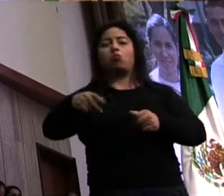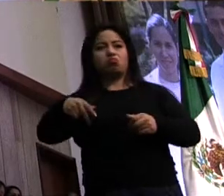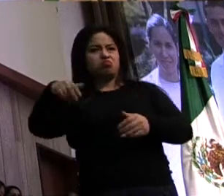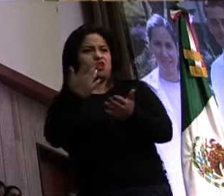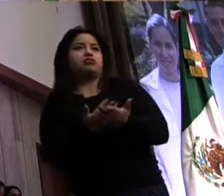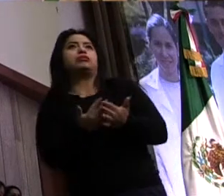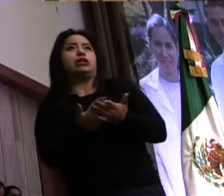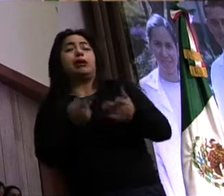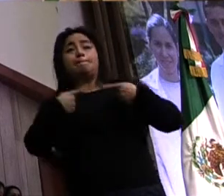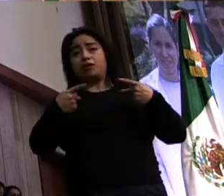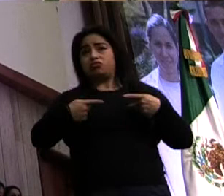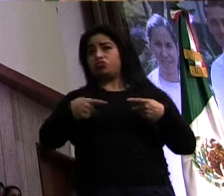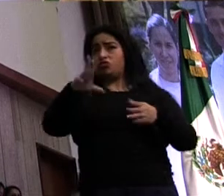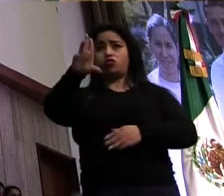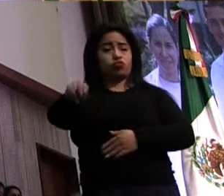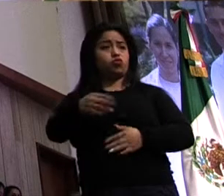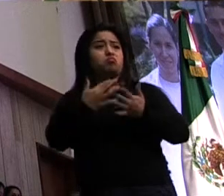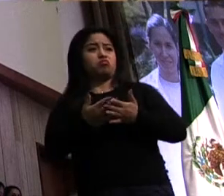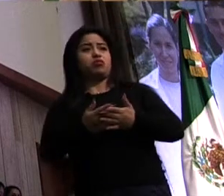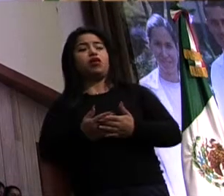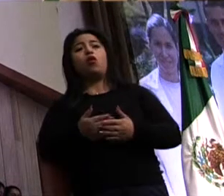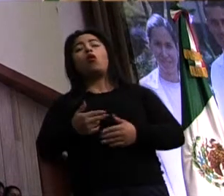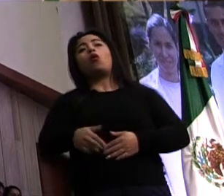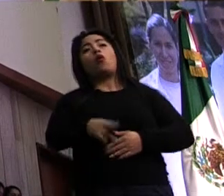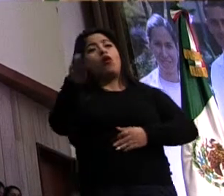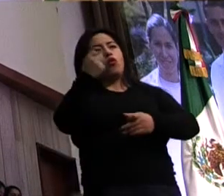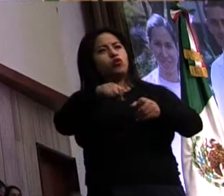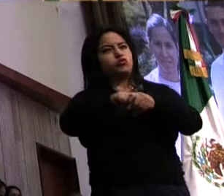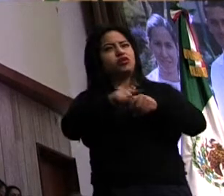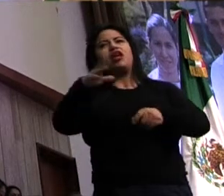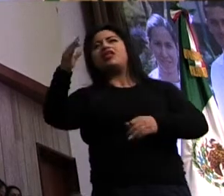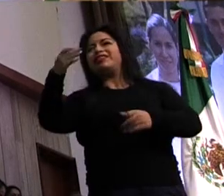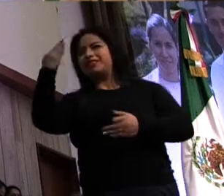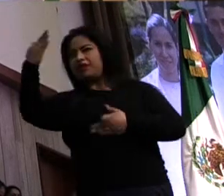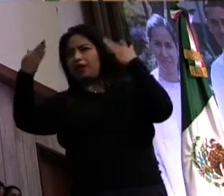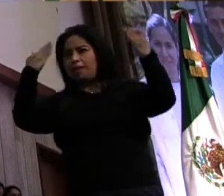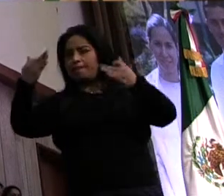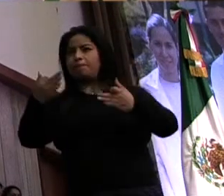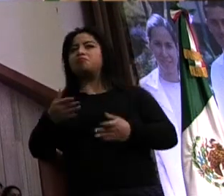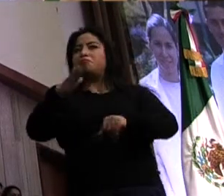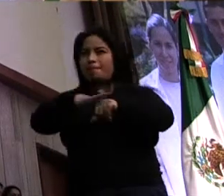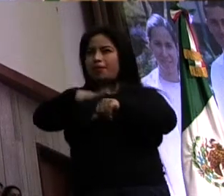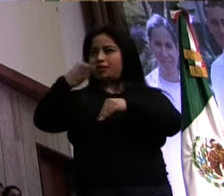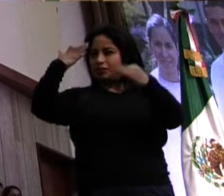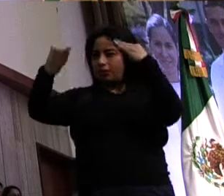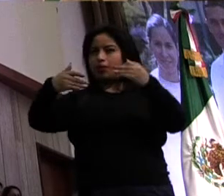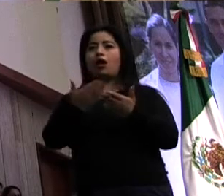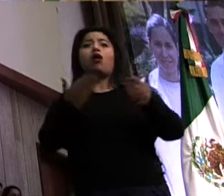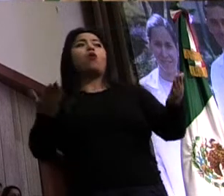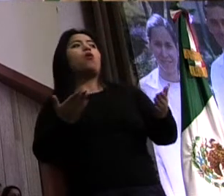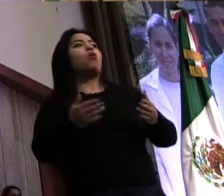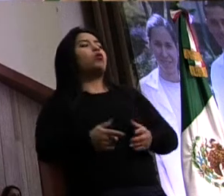en espera. Vamos por hospitales de tiempo completo y estamos formando a